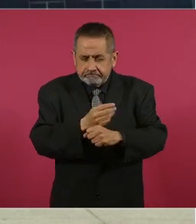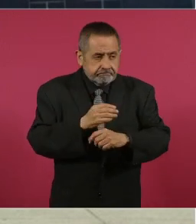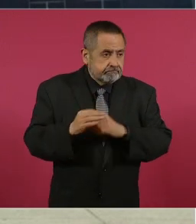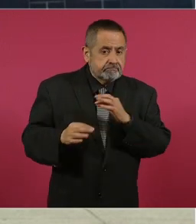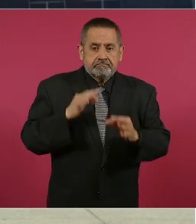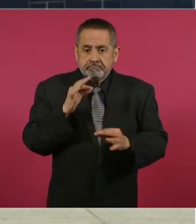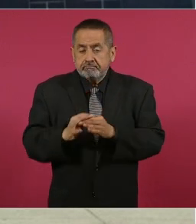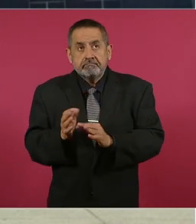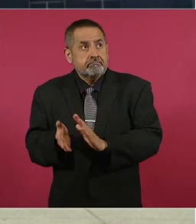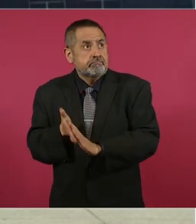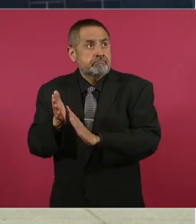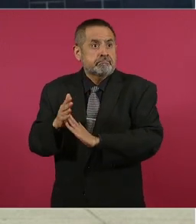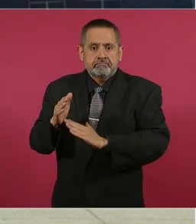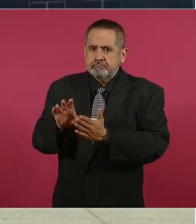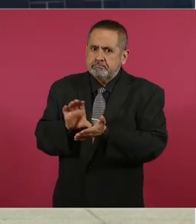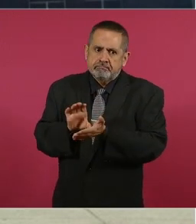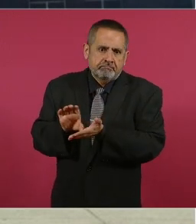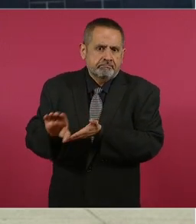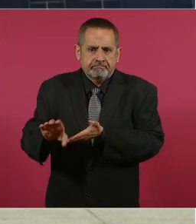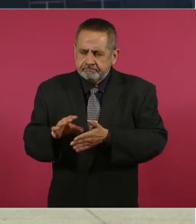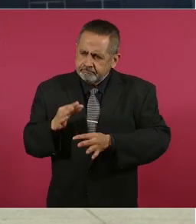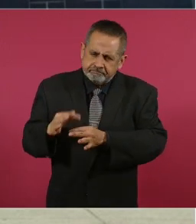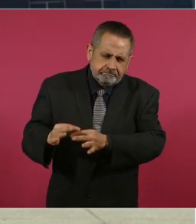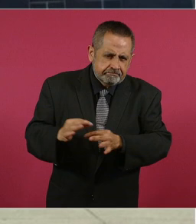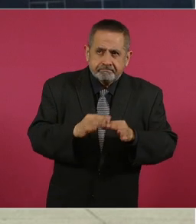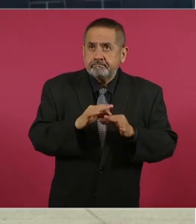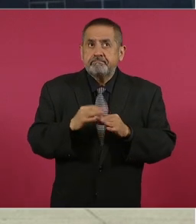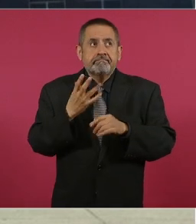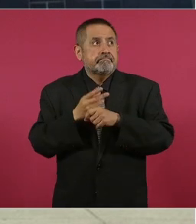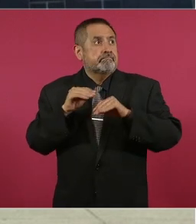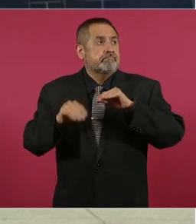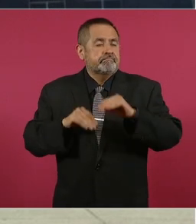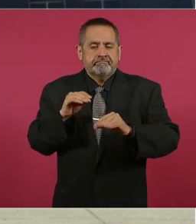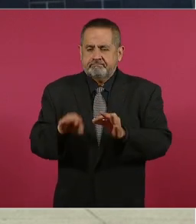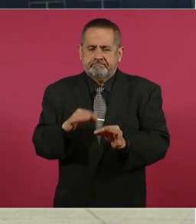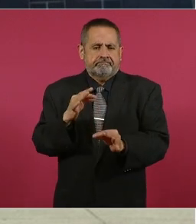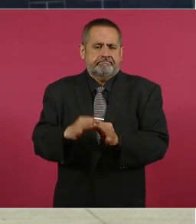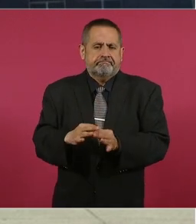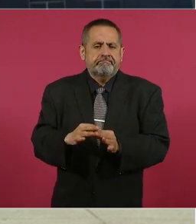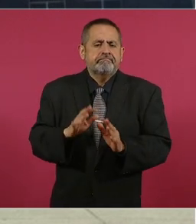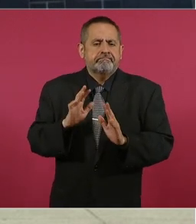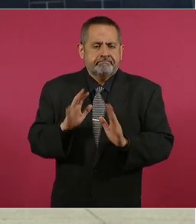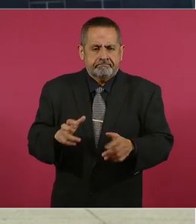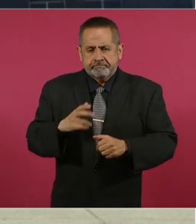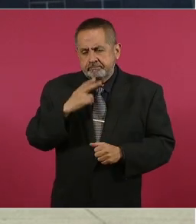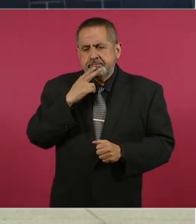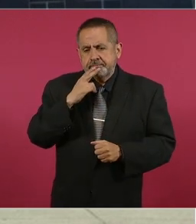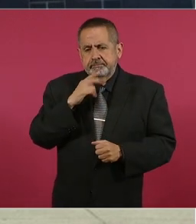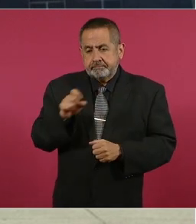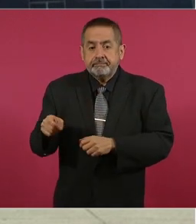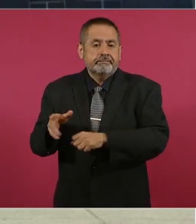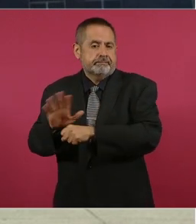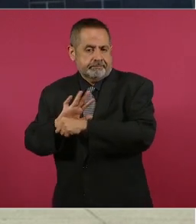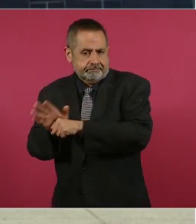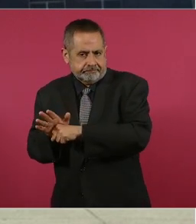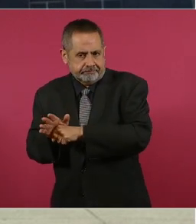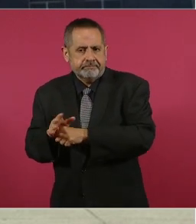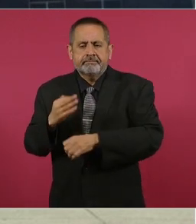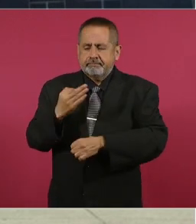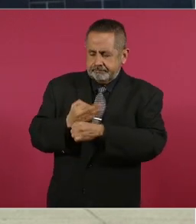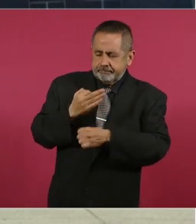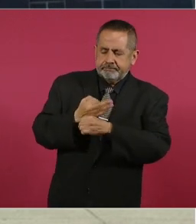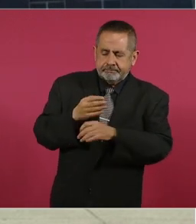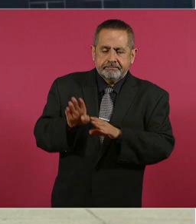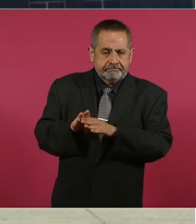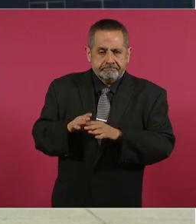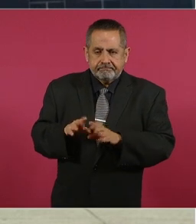que requerían también mucha inversión en equipamiento y en algunas obras, también se utilizó durante COVID y ahora se está echando a andar para la